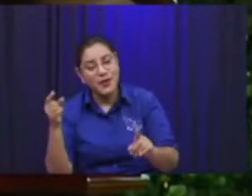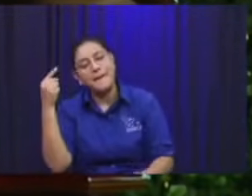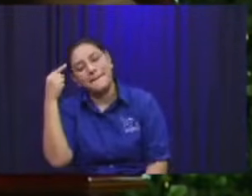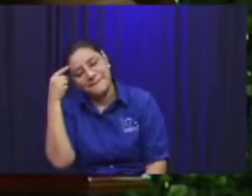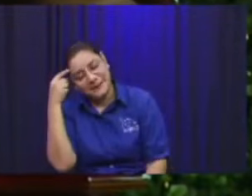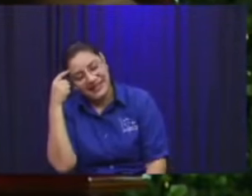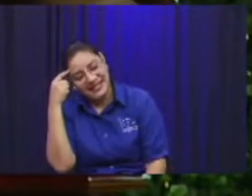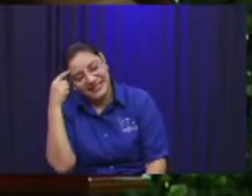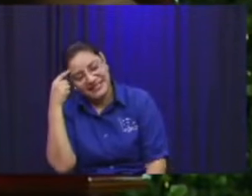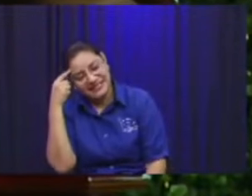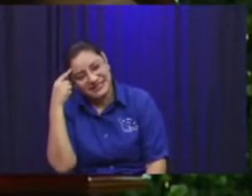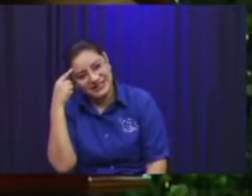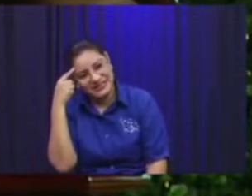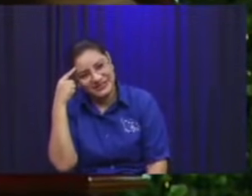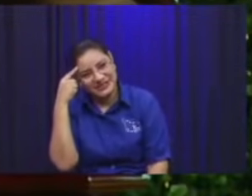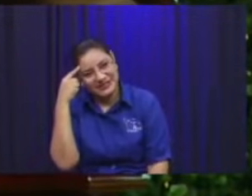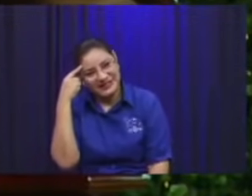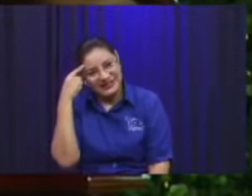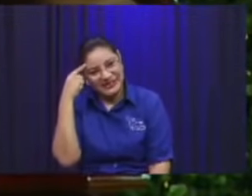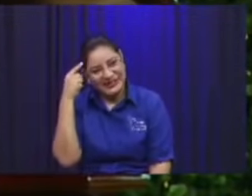algo ridículo